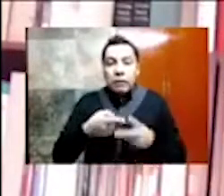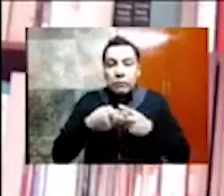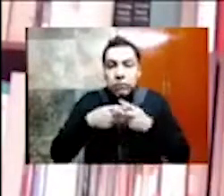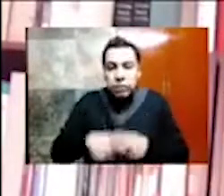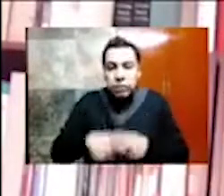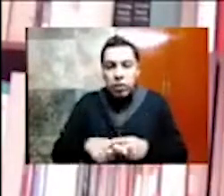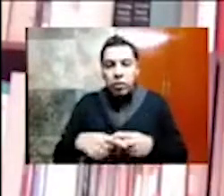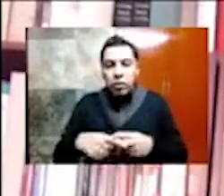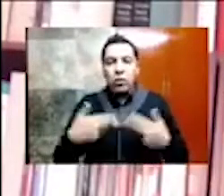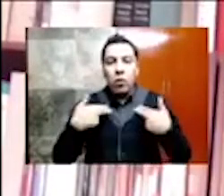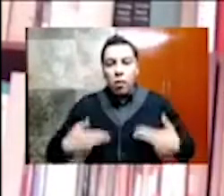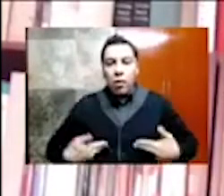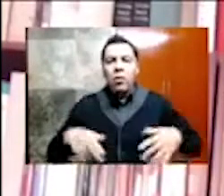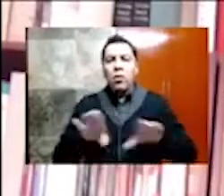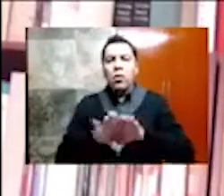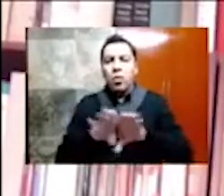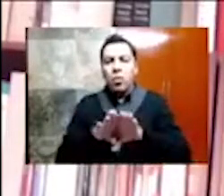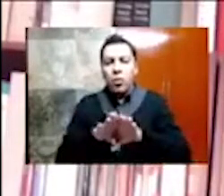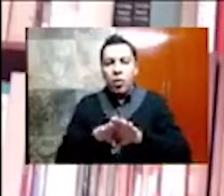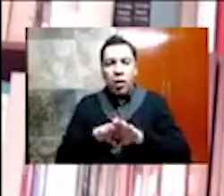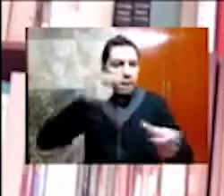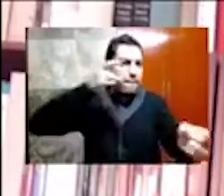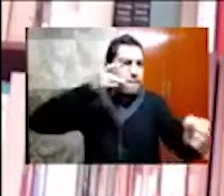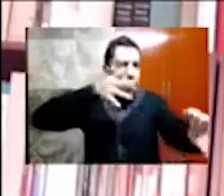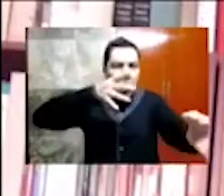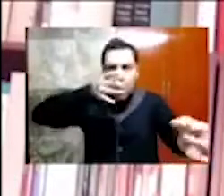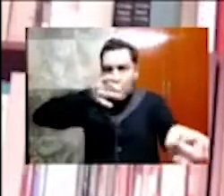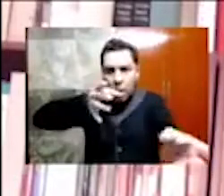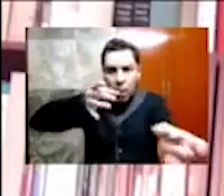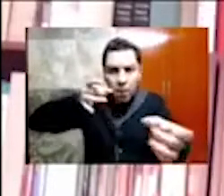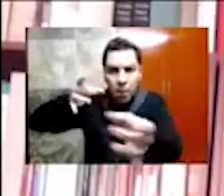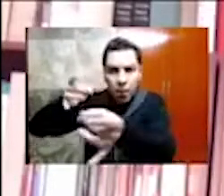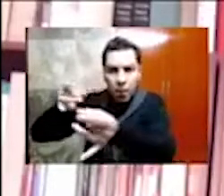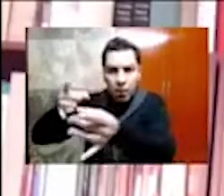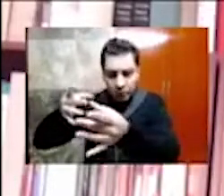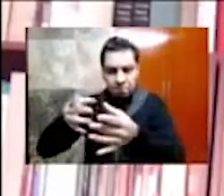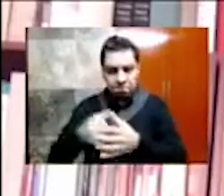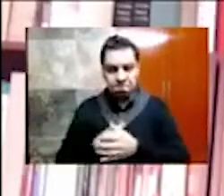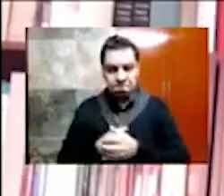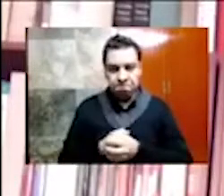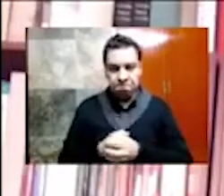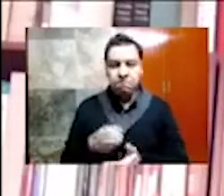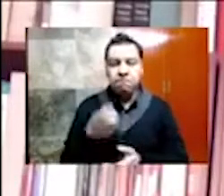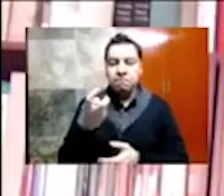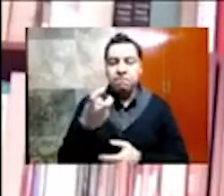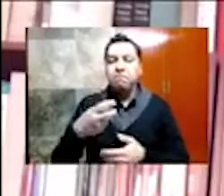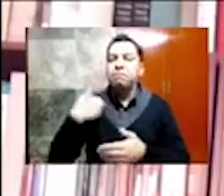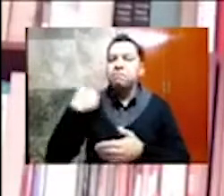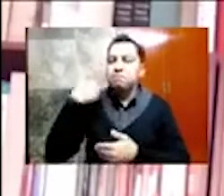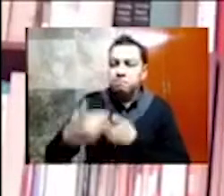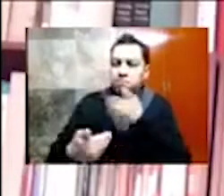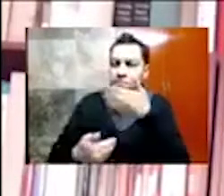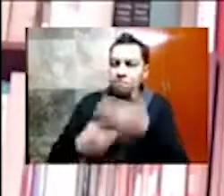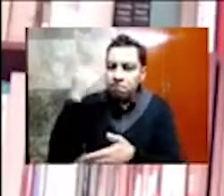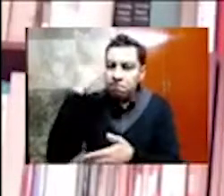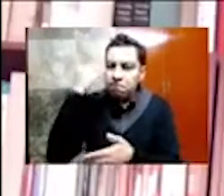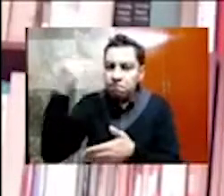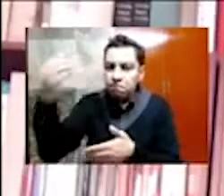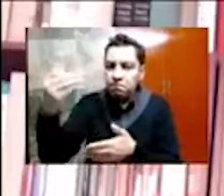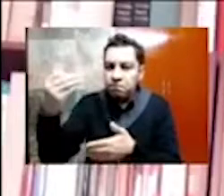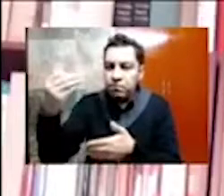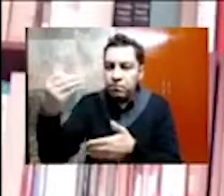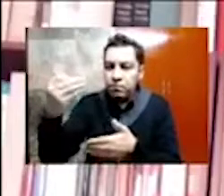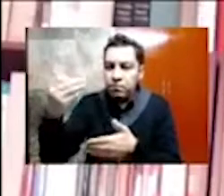recolectores. Si a esta situación, ya lo hemos comentado, sumamos que en